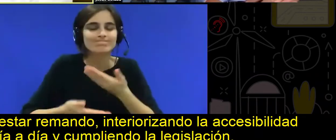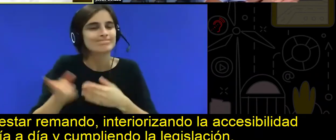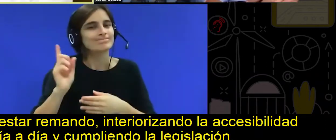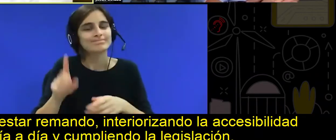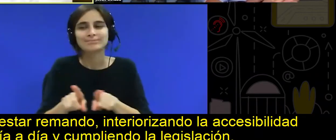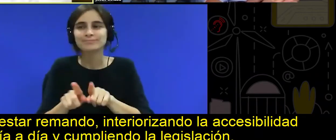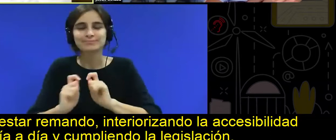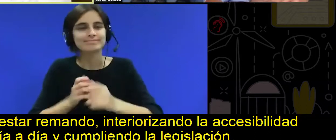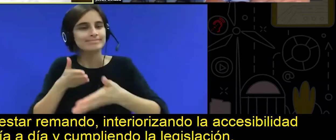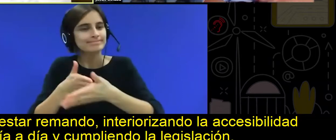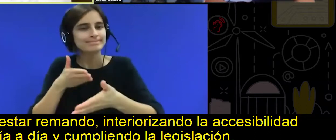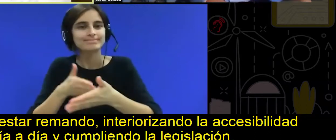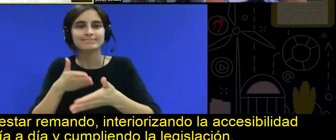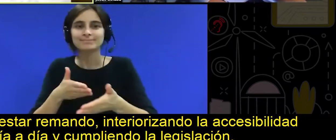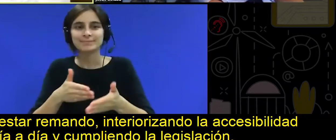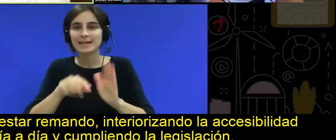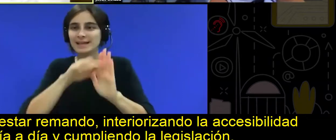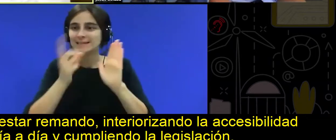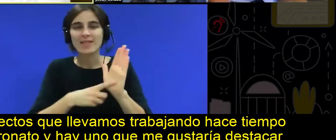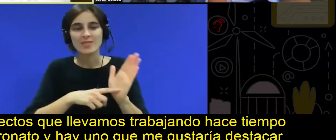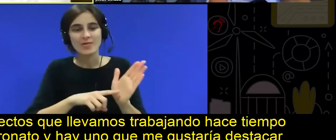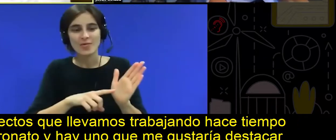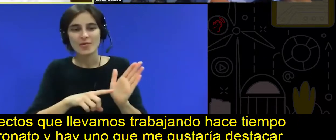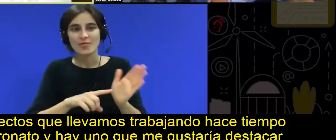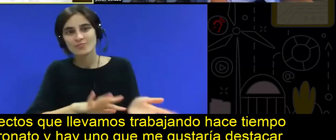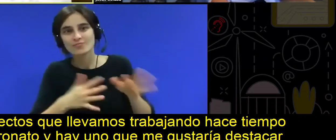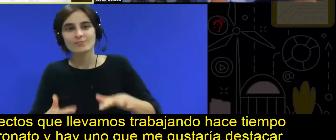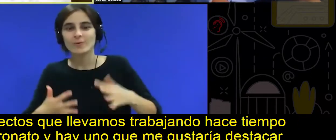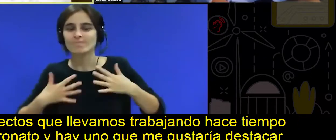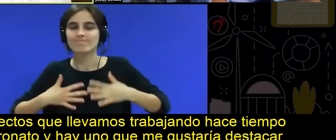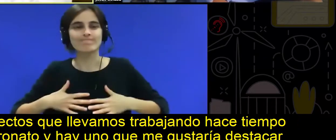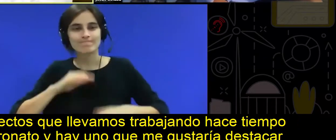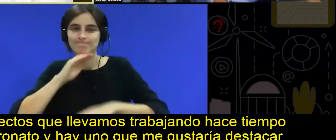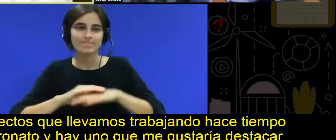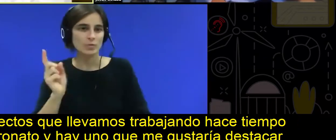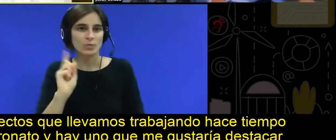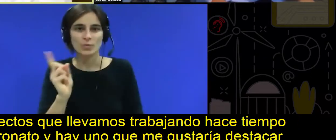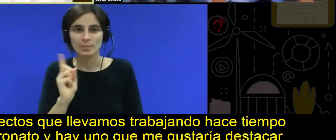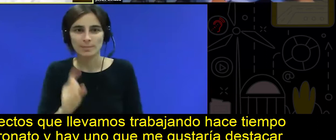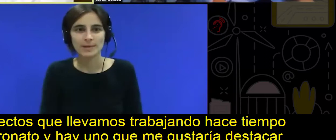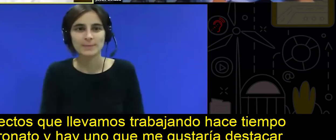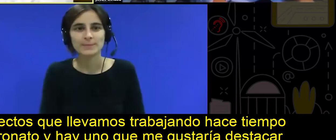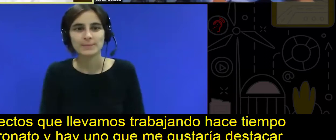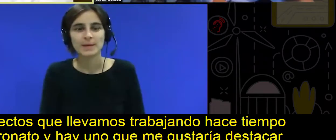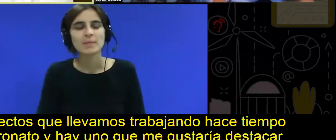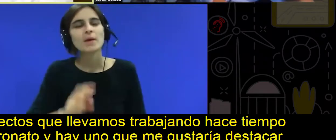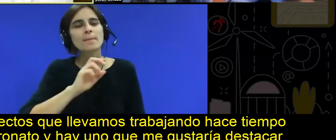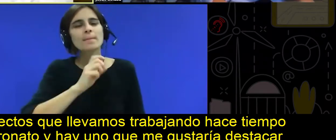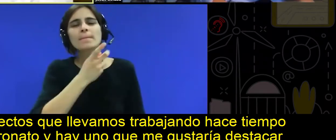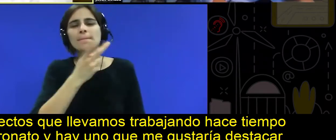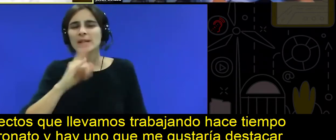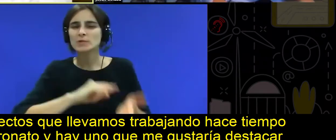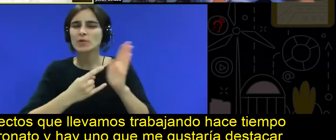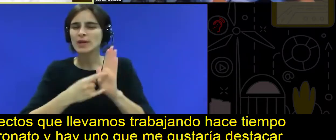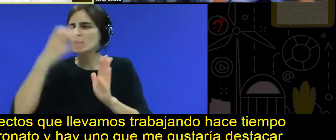día y cumpliendo la legislación. Y hay varios proyectos que llevamos trabajando desde hace tiempo con el Real Patronato, y hay